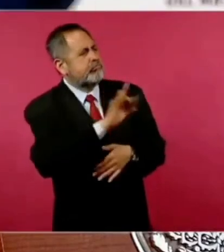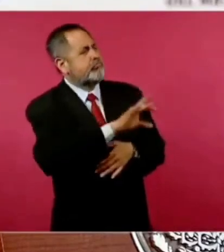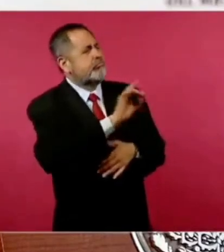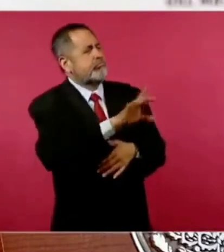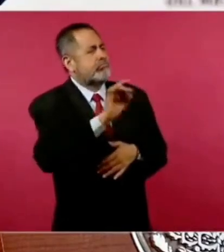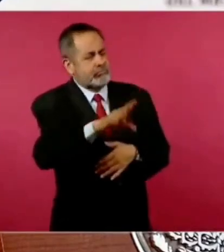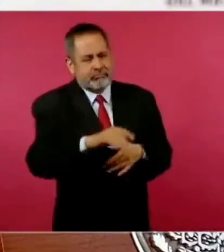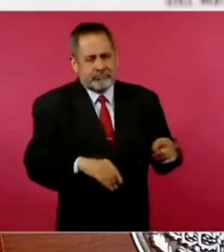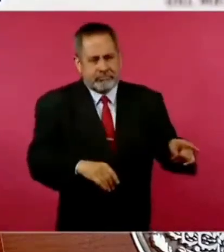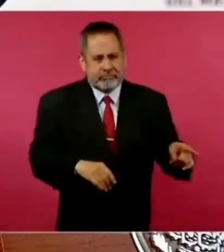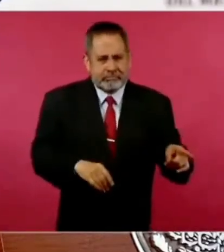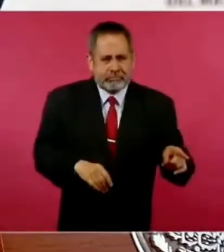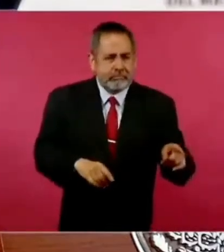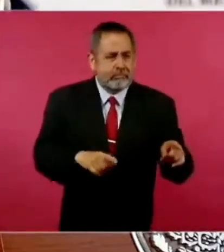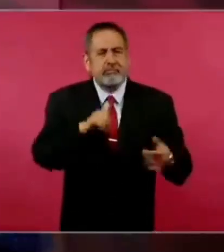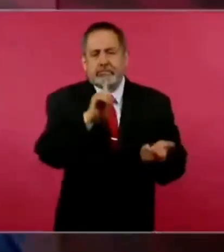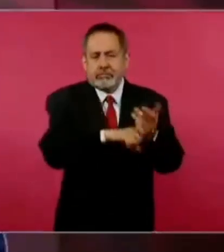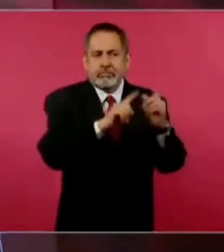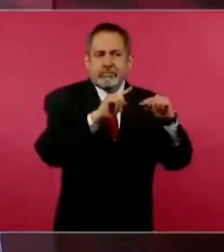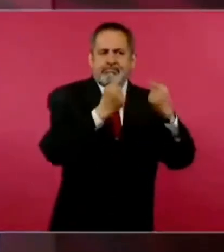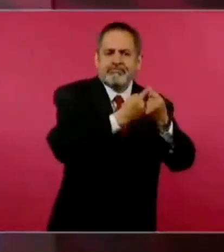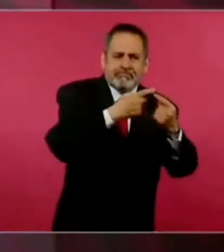porque ya se habían puesto de acuerdo.